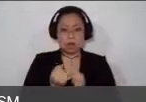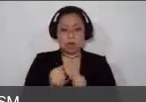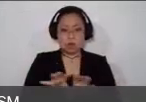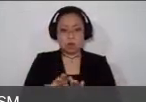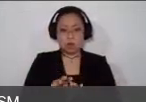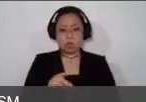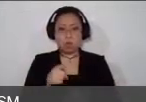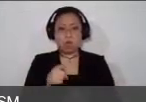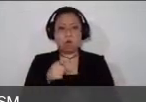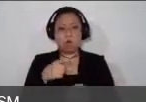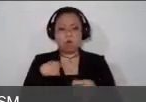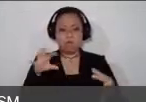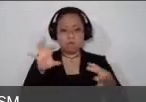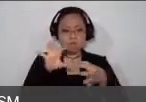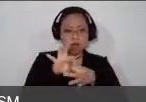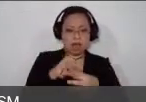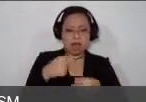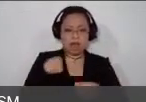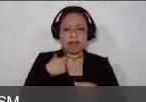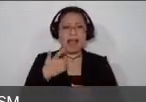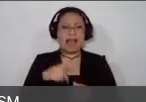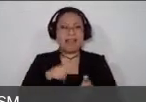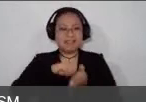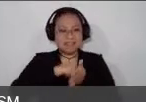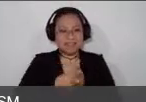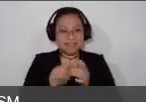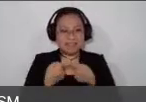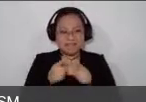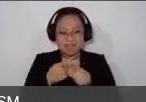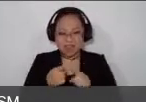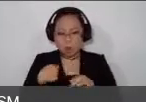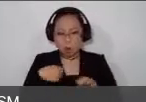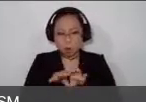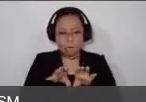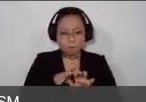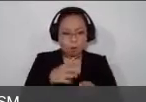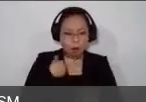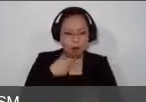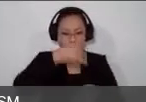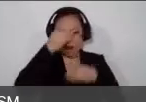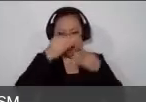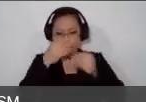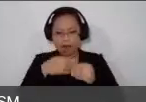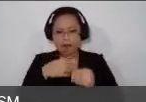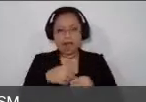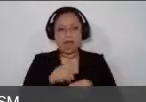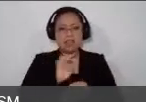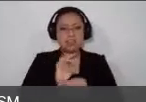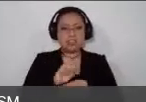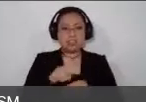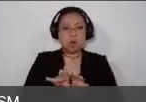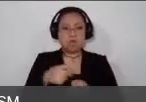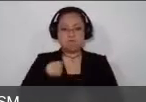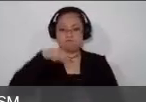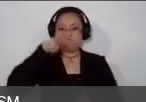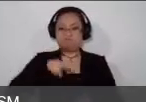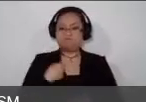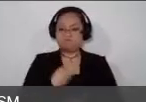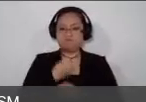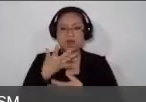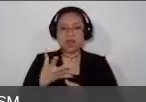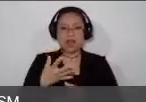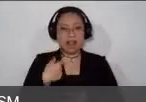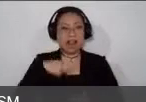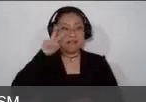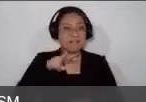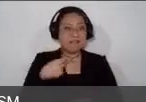con la creatividad bueno el resultado fue magnífico y yo estoy muy contenta entonces